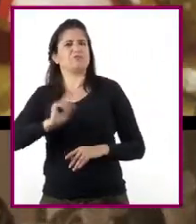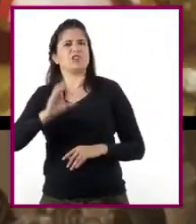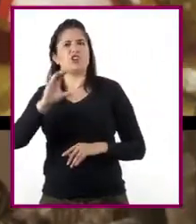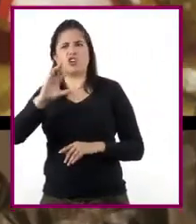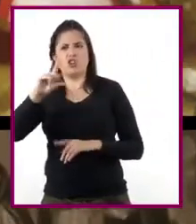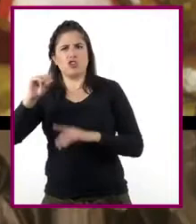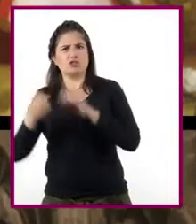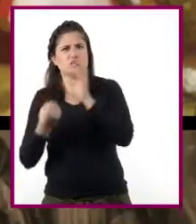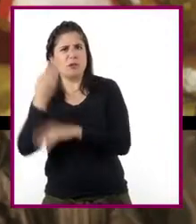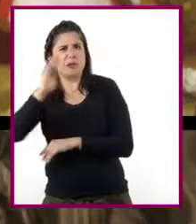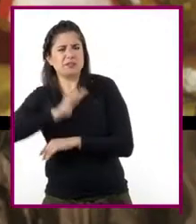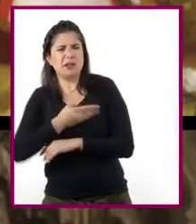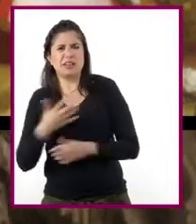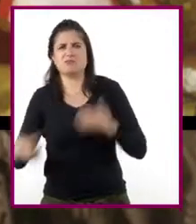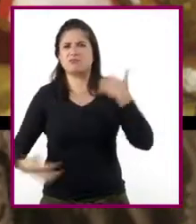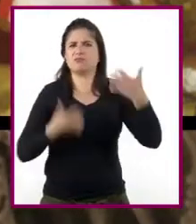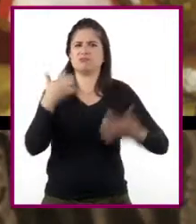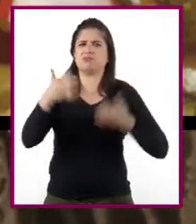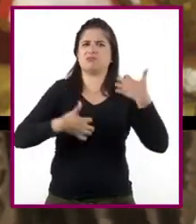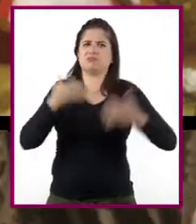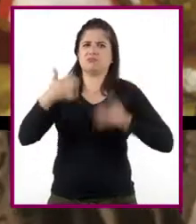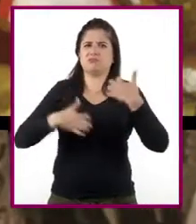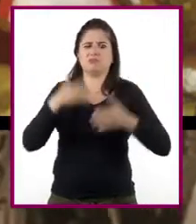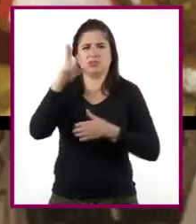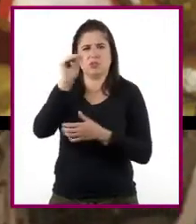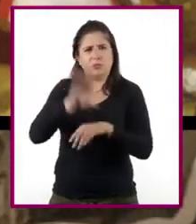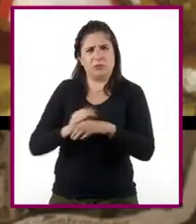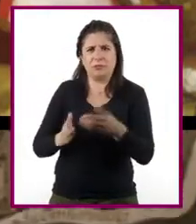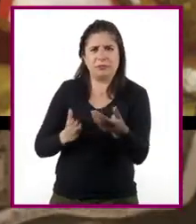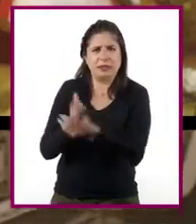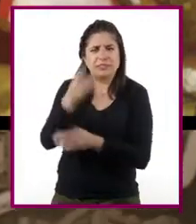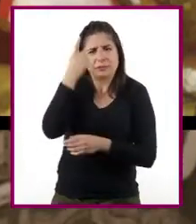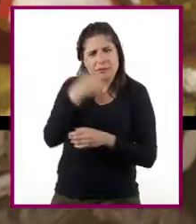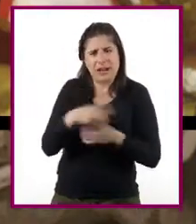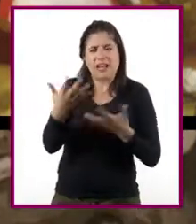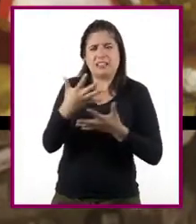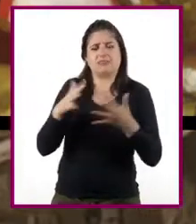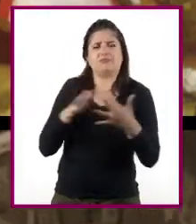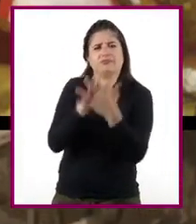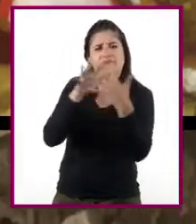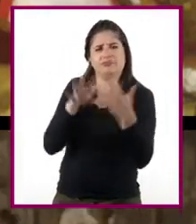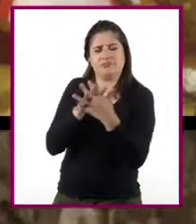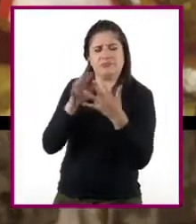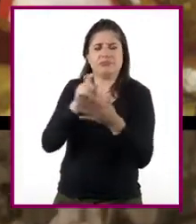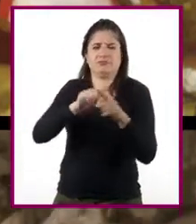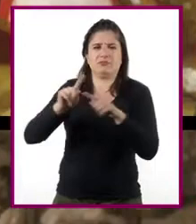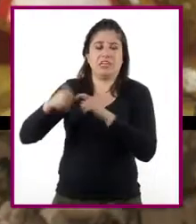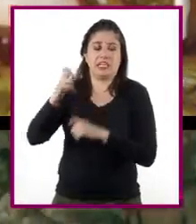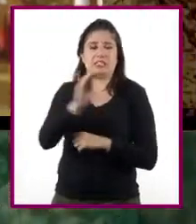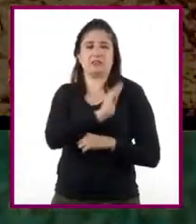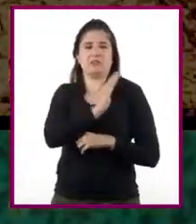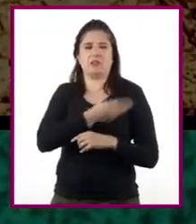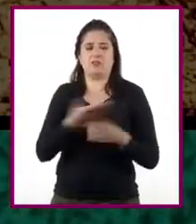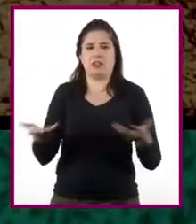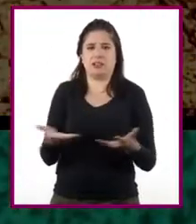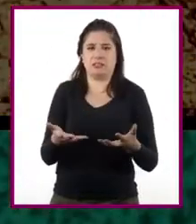de la Nueva España, al no permitirles acceder a los cargos de poder tal y como lo hacían los españoles.